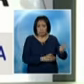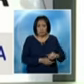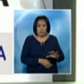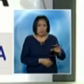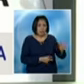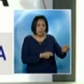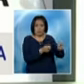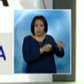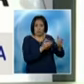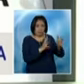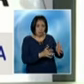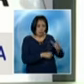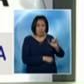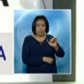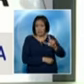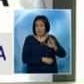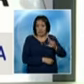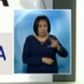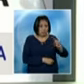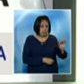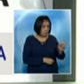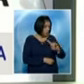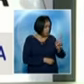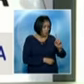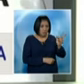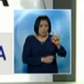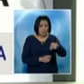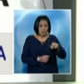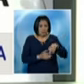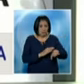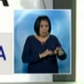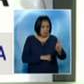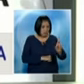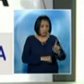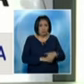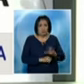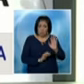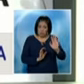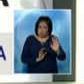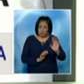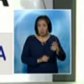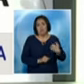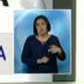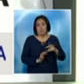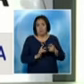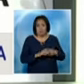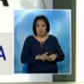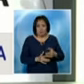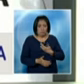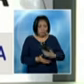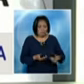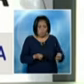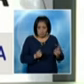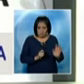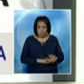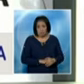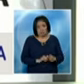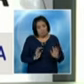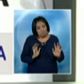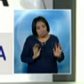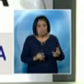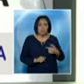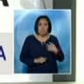Contralor Alarcón no nos conviene que esté en esa posición. Ojo, recién estamos empezando el gobierno. Entonces,